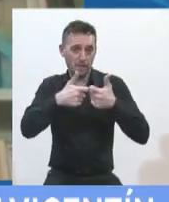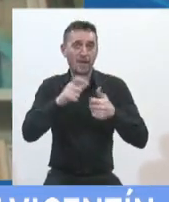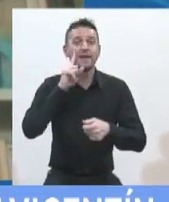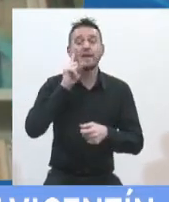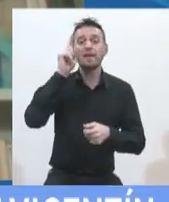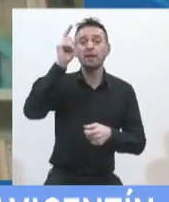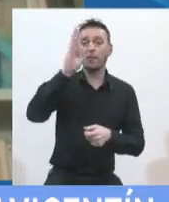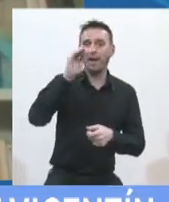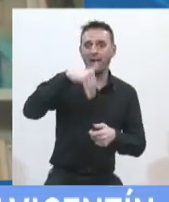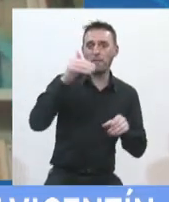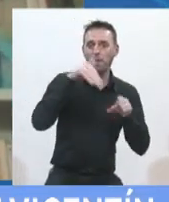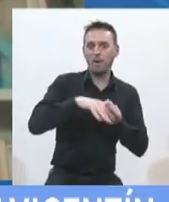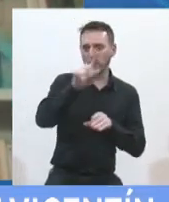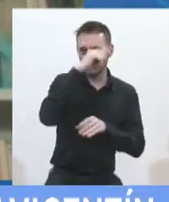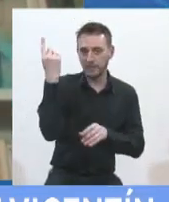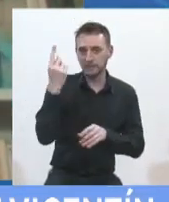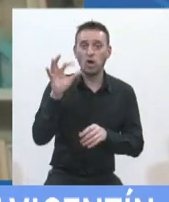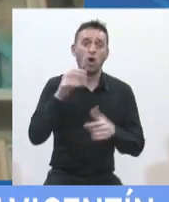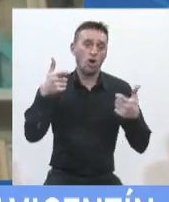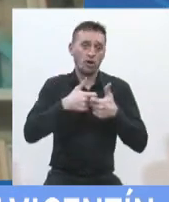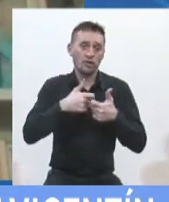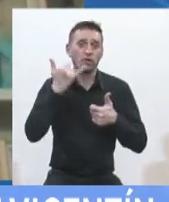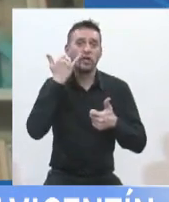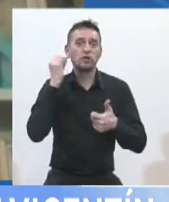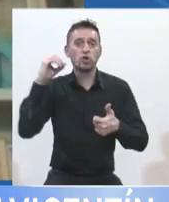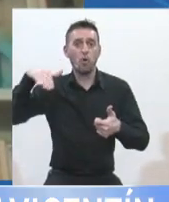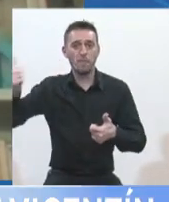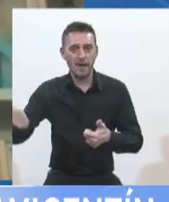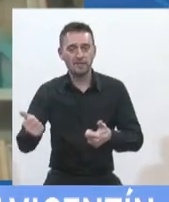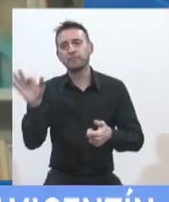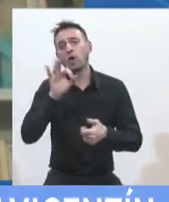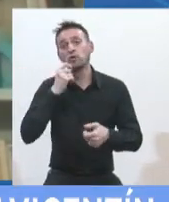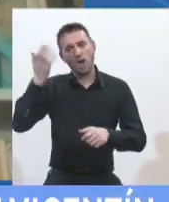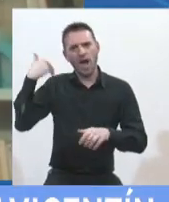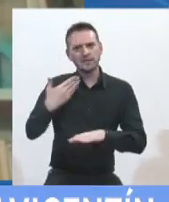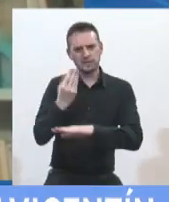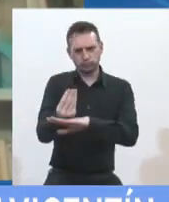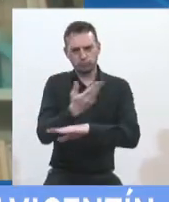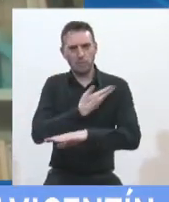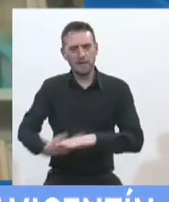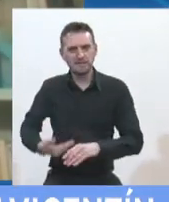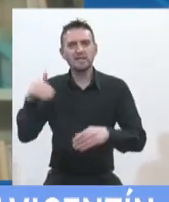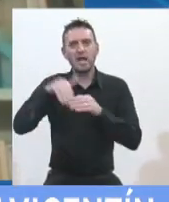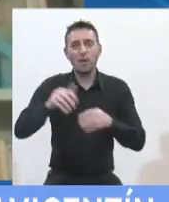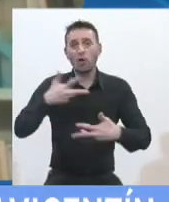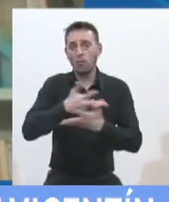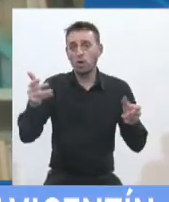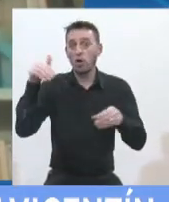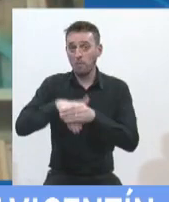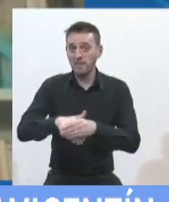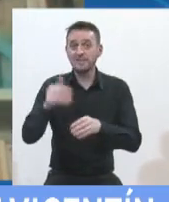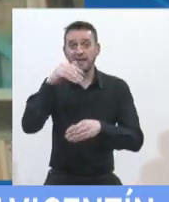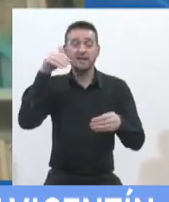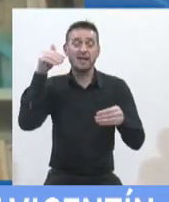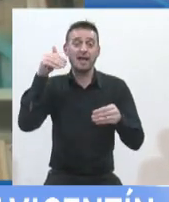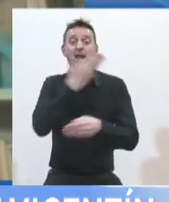nación o los créditos de yoma o cuando fui presidente del banco público la presidenta entonces del